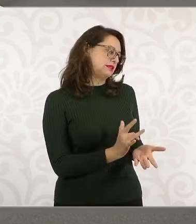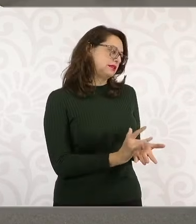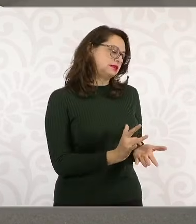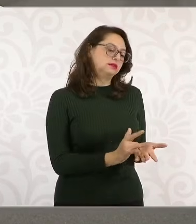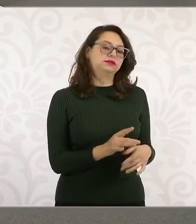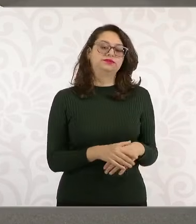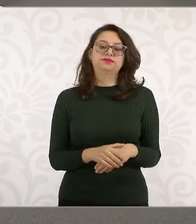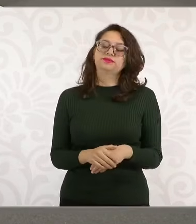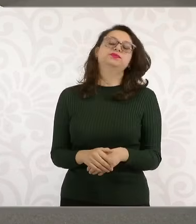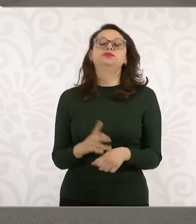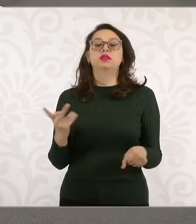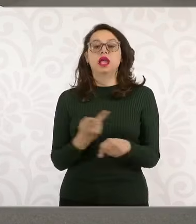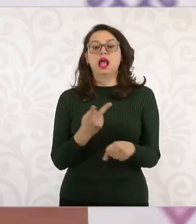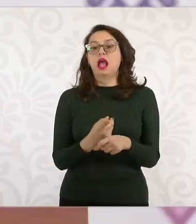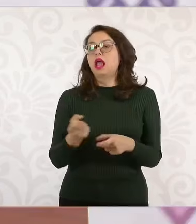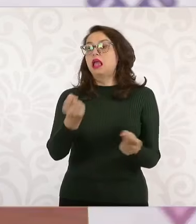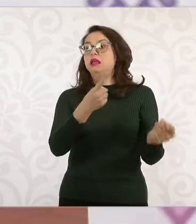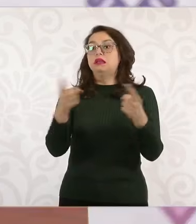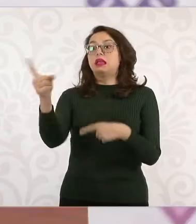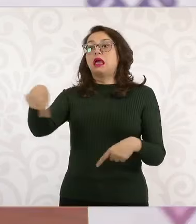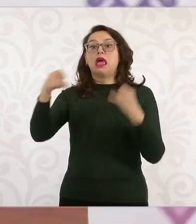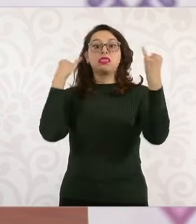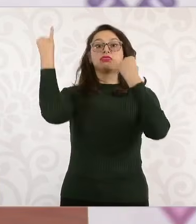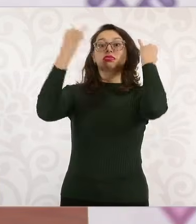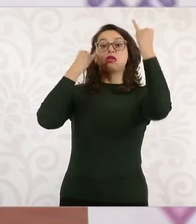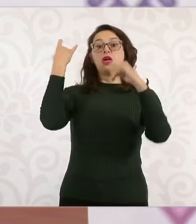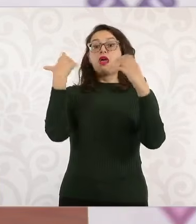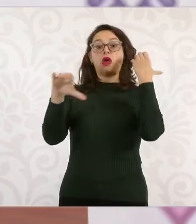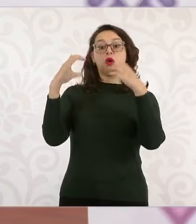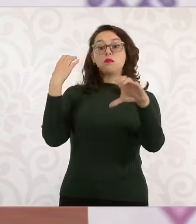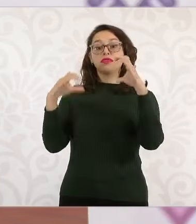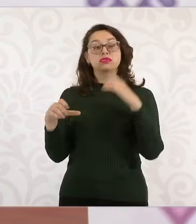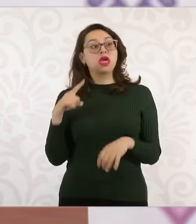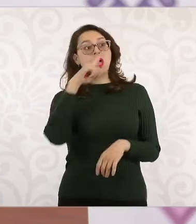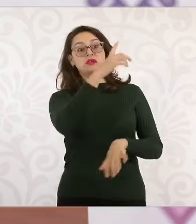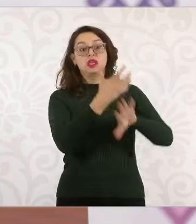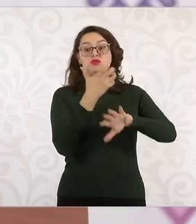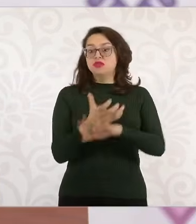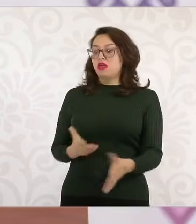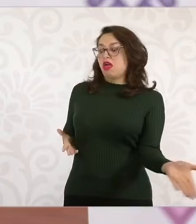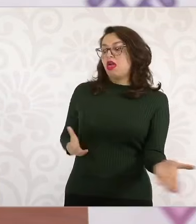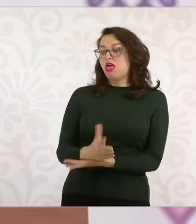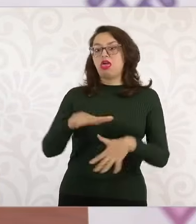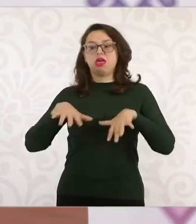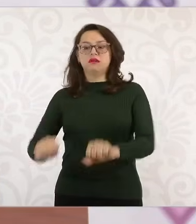les encanta andar diciendo lo contrario. No hay operaciones conjuntas en México.